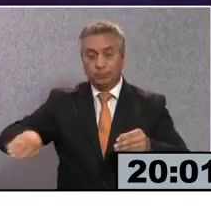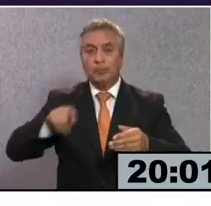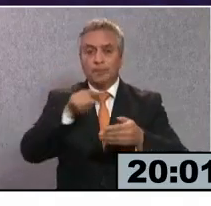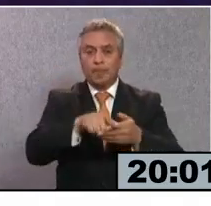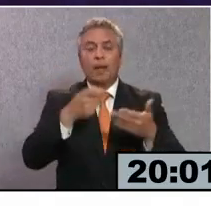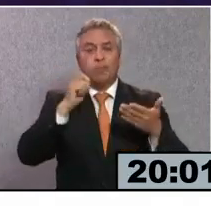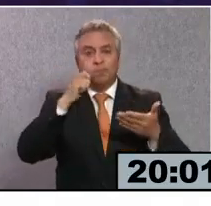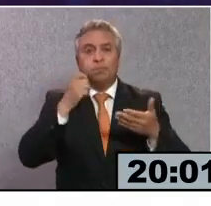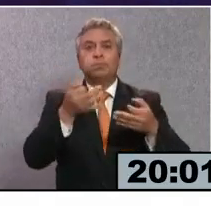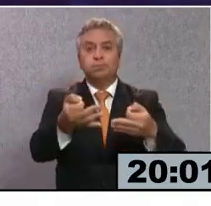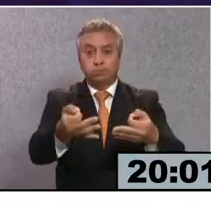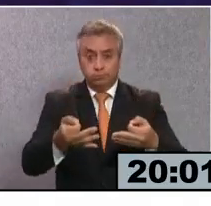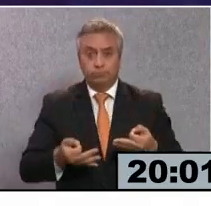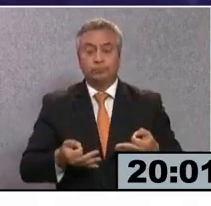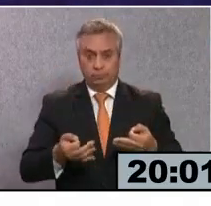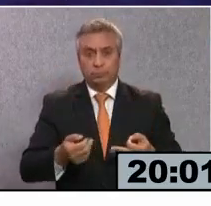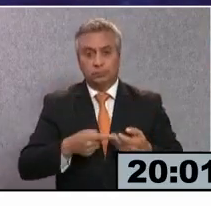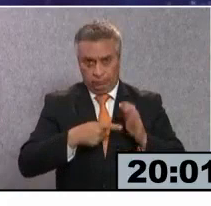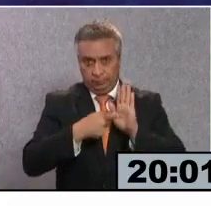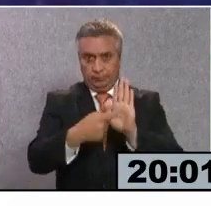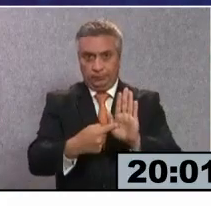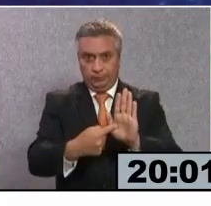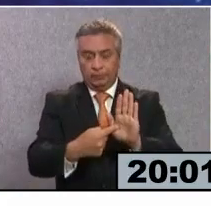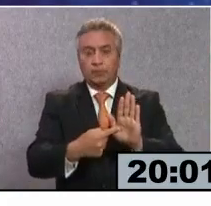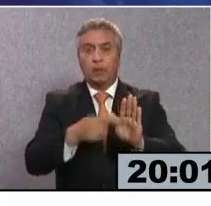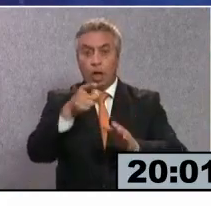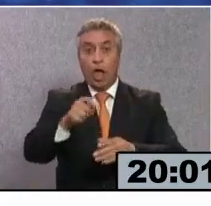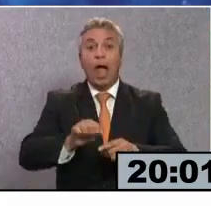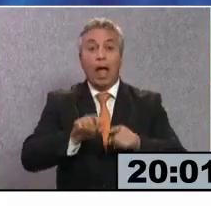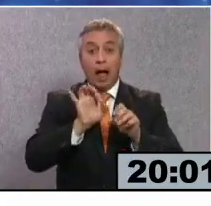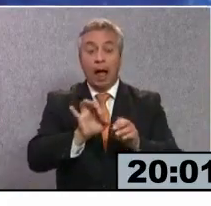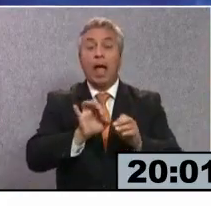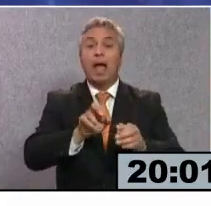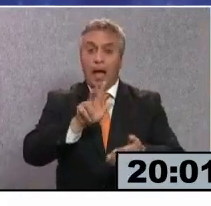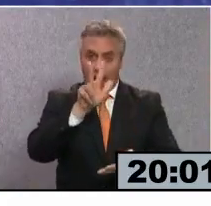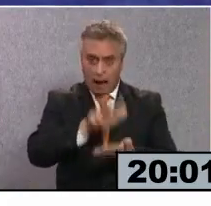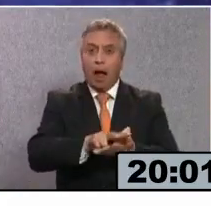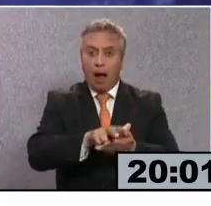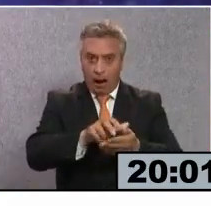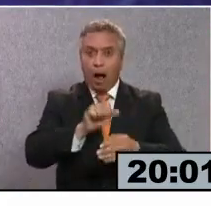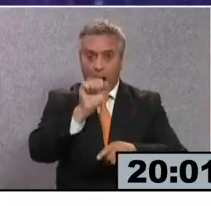resultados preliminares son los siguientes. Opción apruebo,